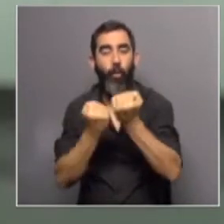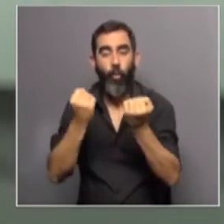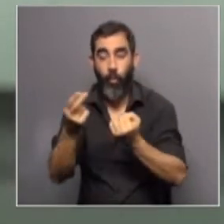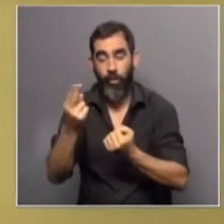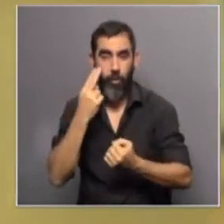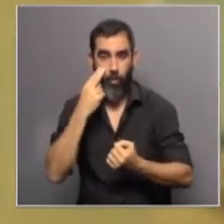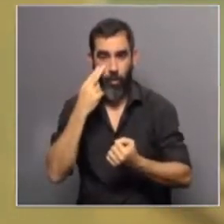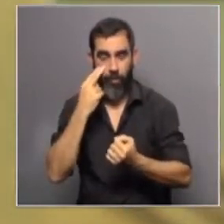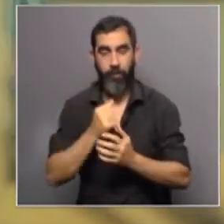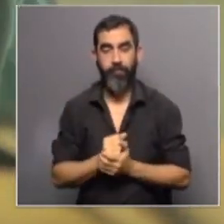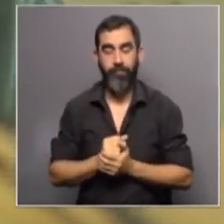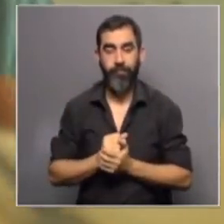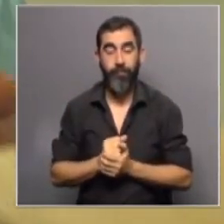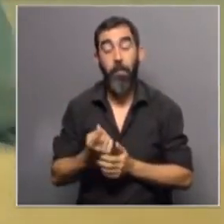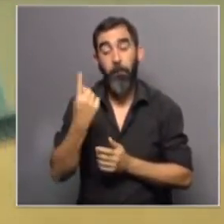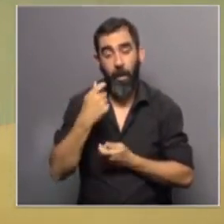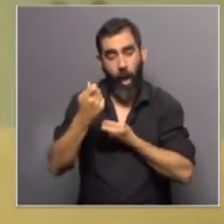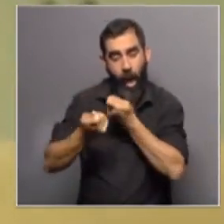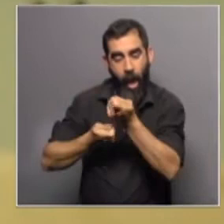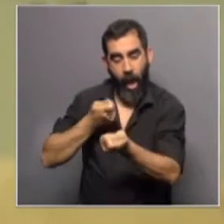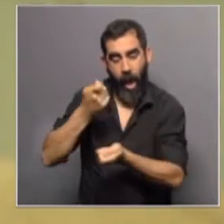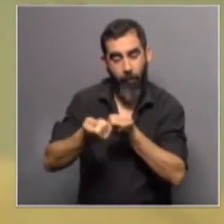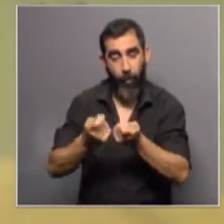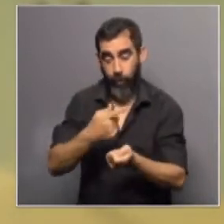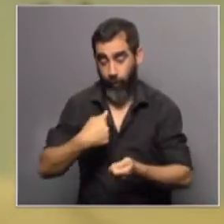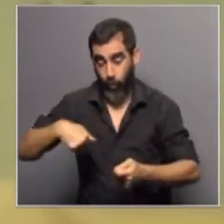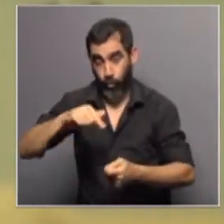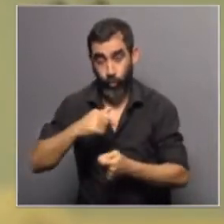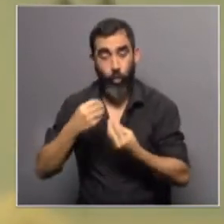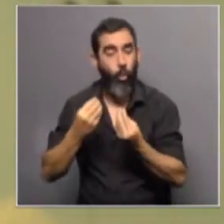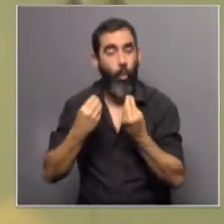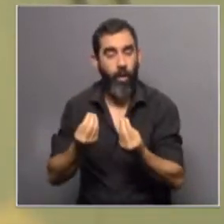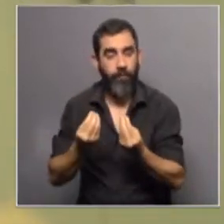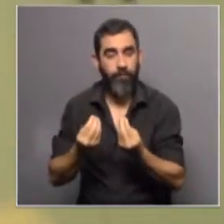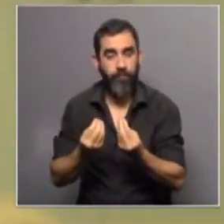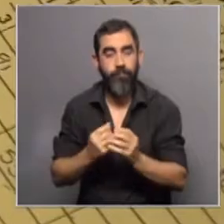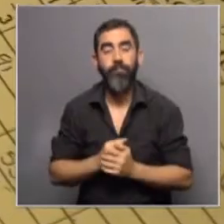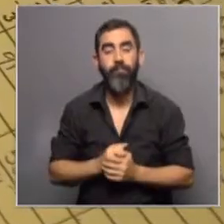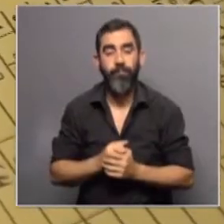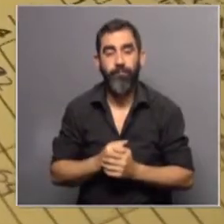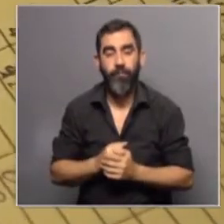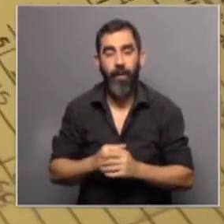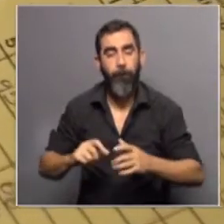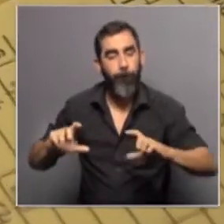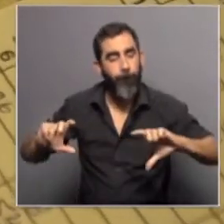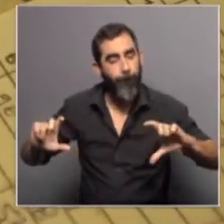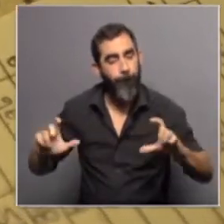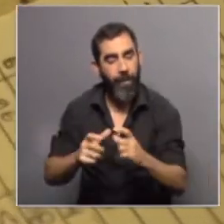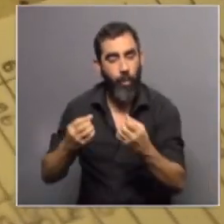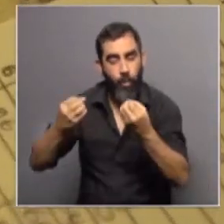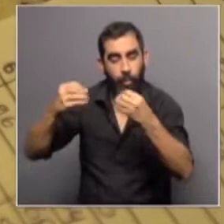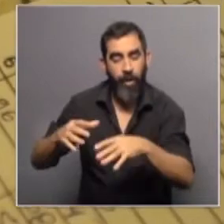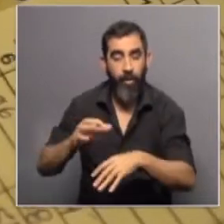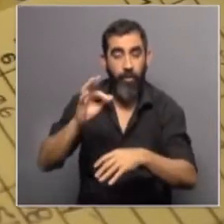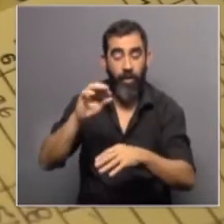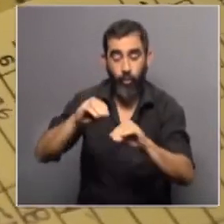problema. Pero el aporte específico nuestro fue justamente tratar de disminuir las pérdidas de